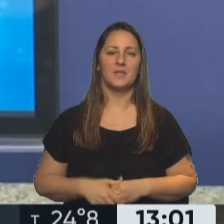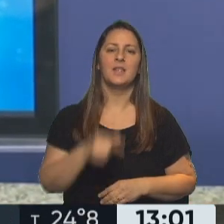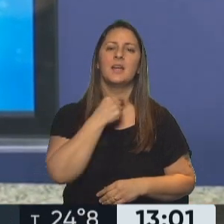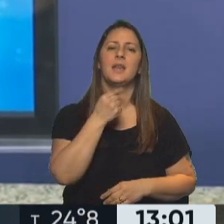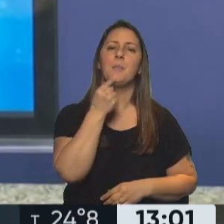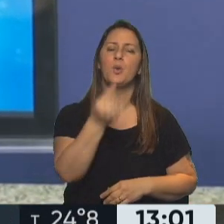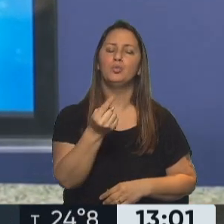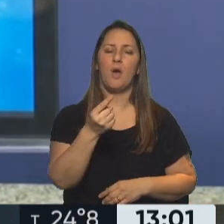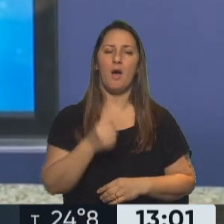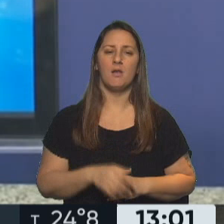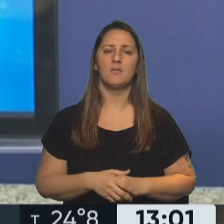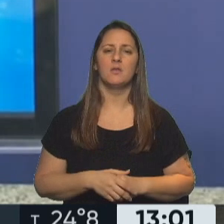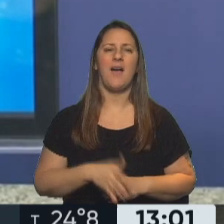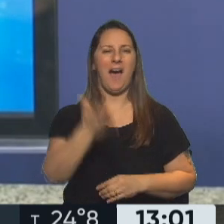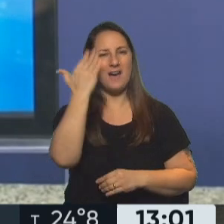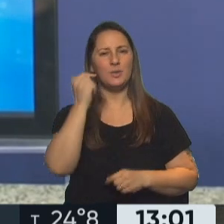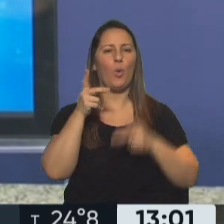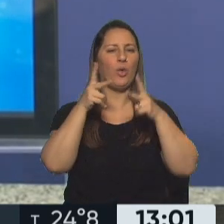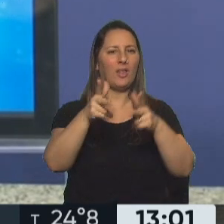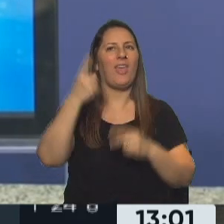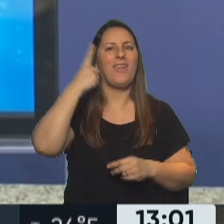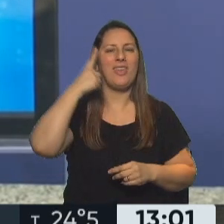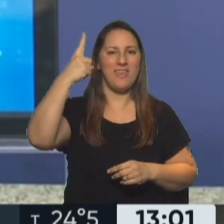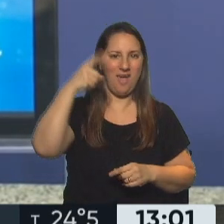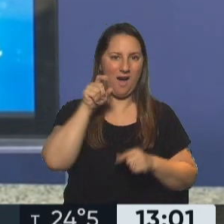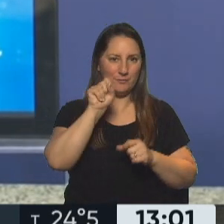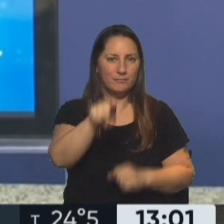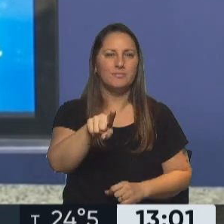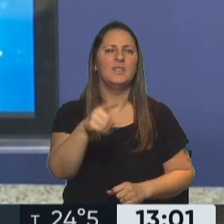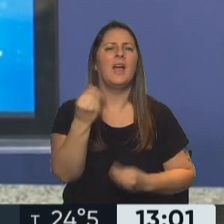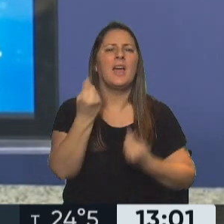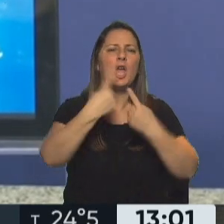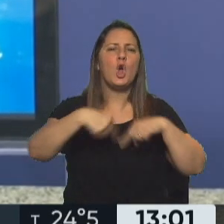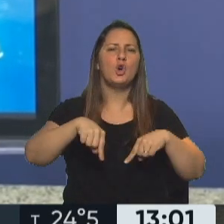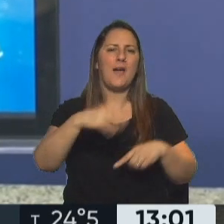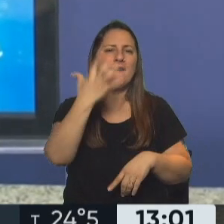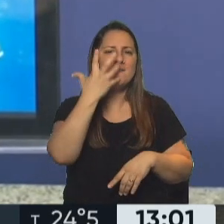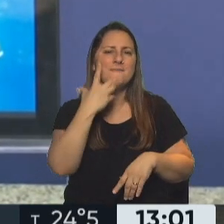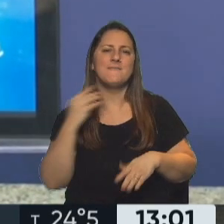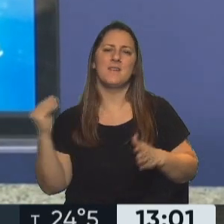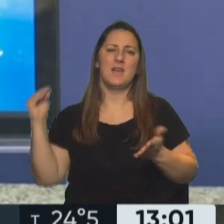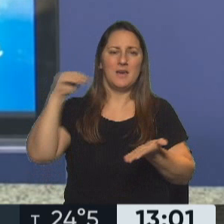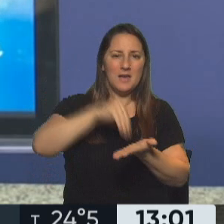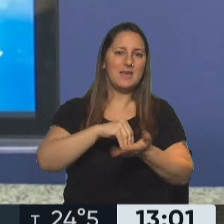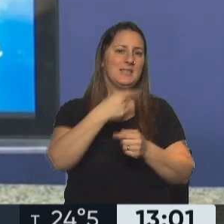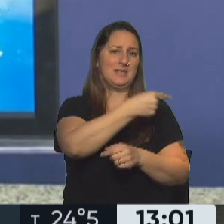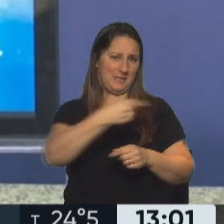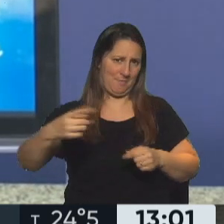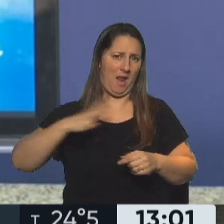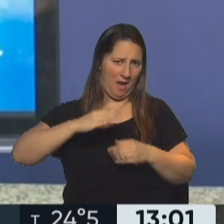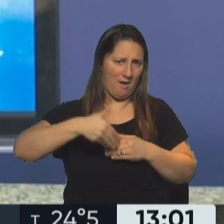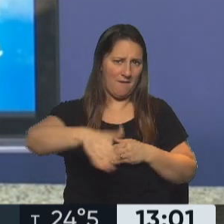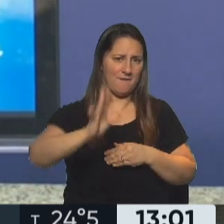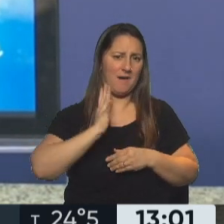preguntarte por por la idea que manifestaste el otro día tener Cuál es la idea y qué cosas querés agregar en esta semana larga de trabajo que tenés por delante